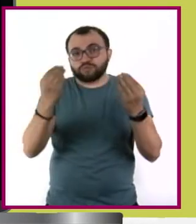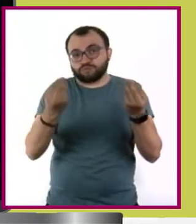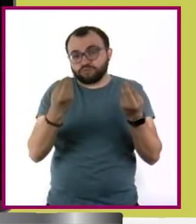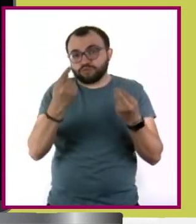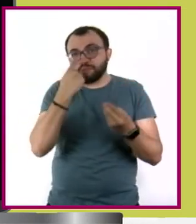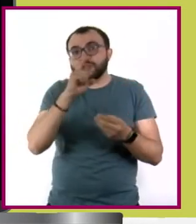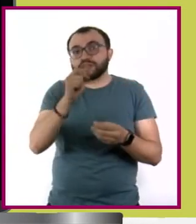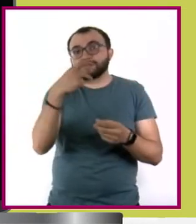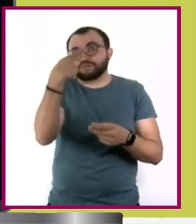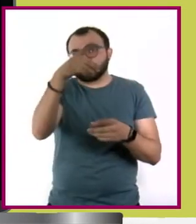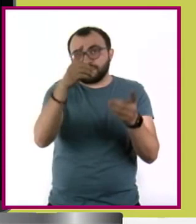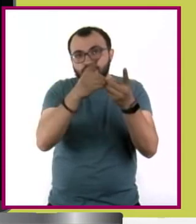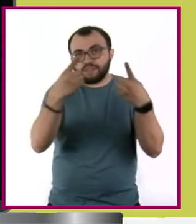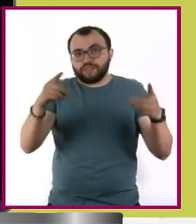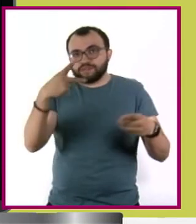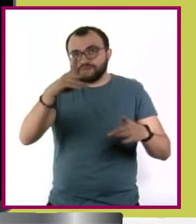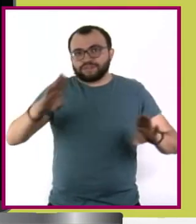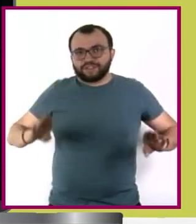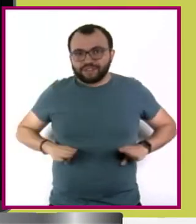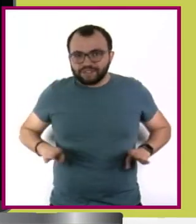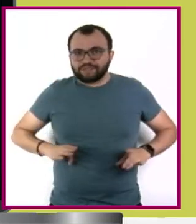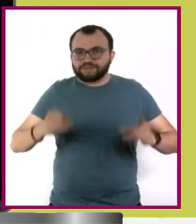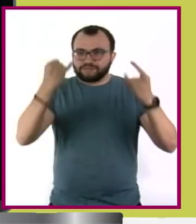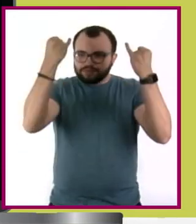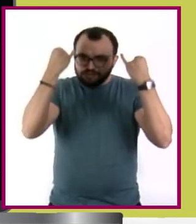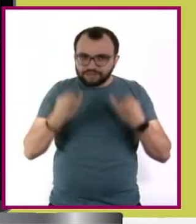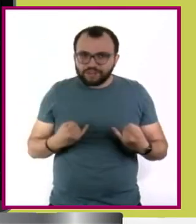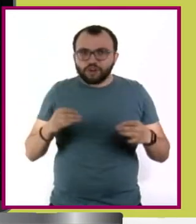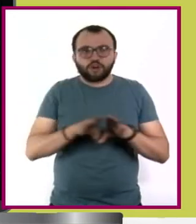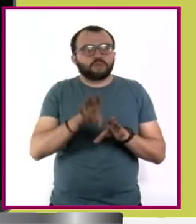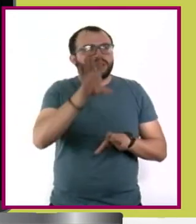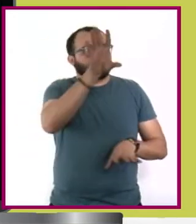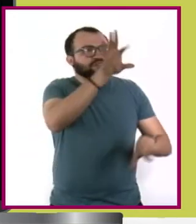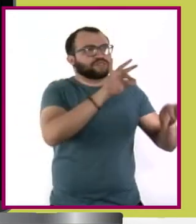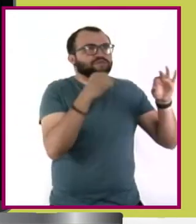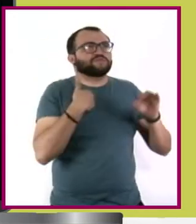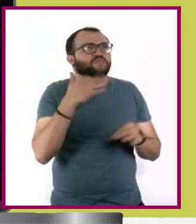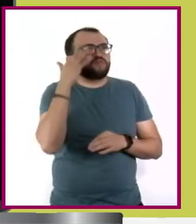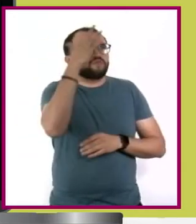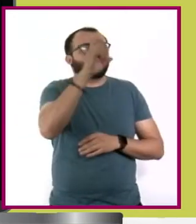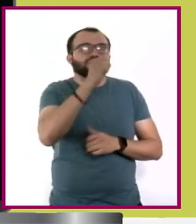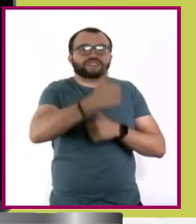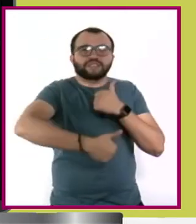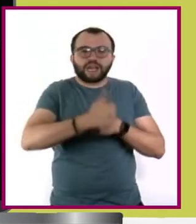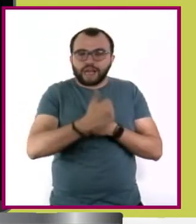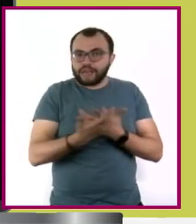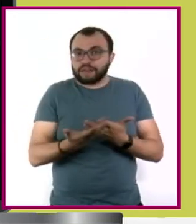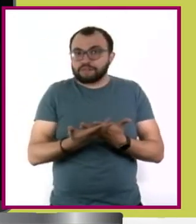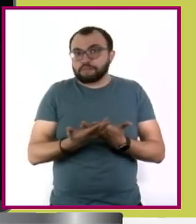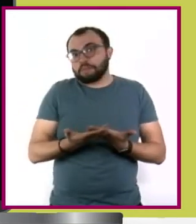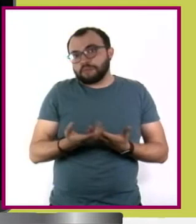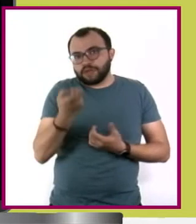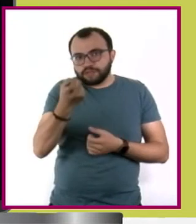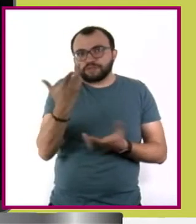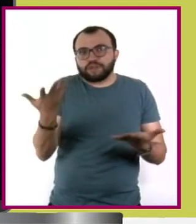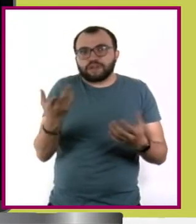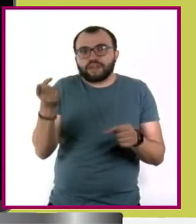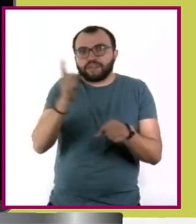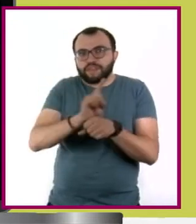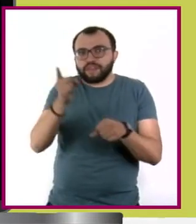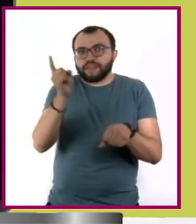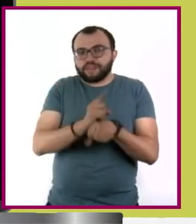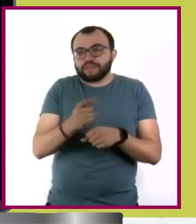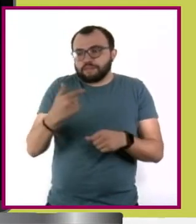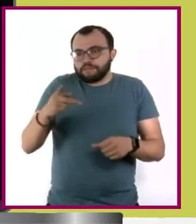el desarrollo de su personalidad, de su selección de profesión. Es algo que está día con día en